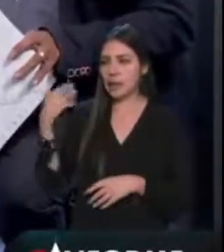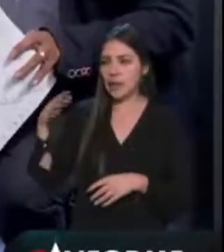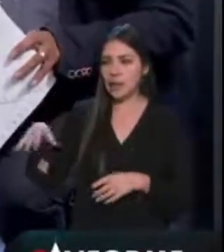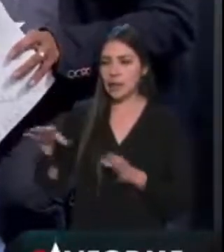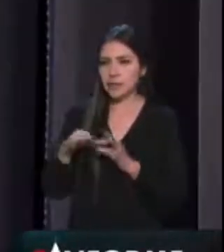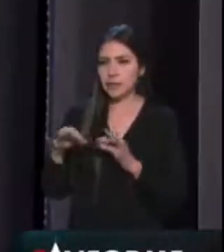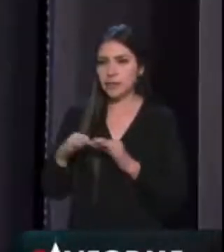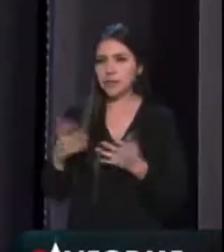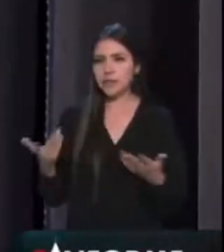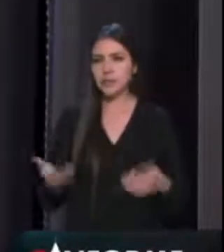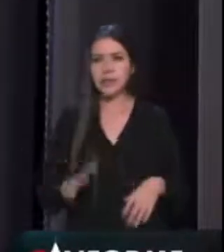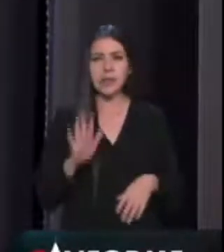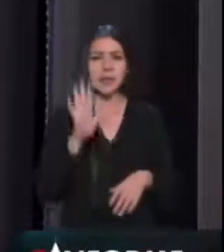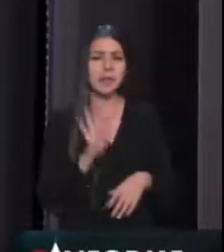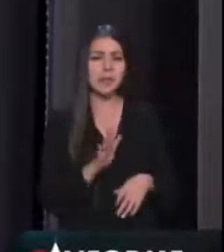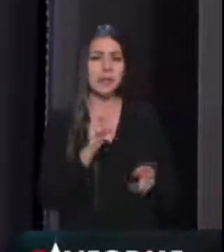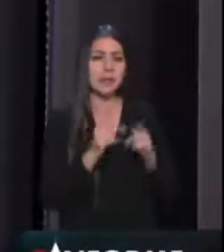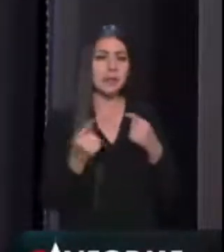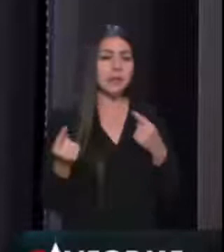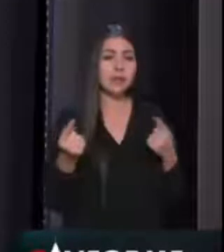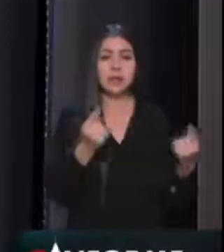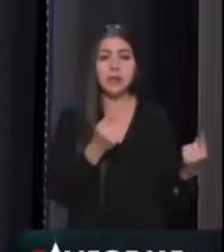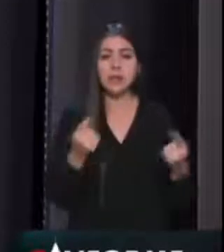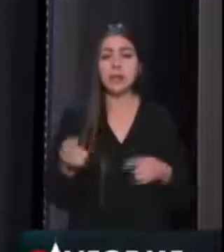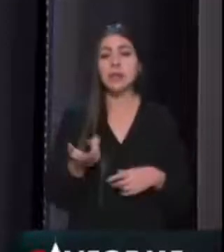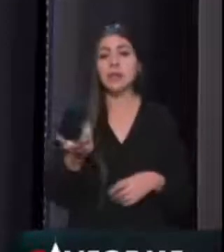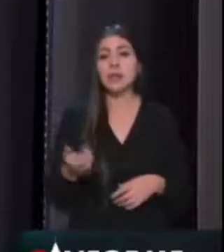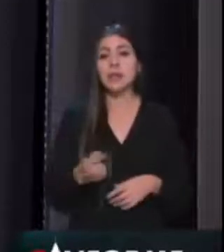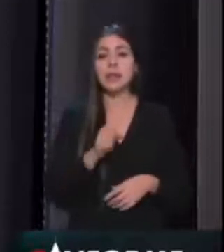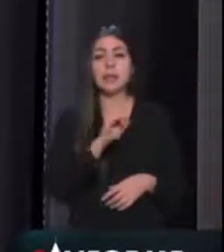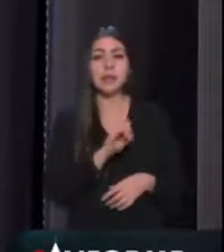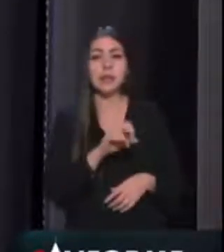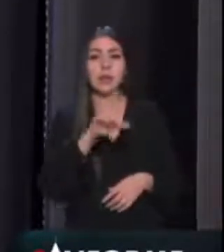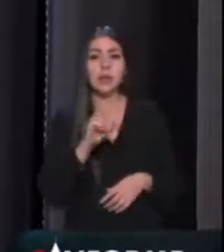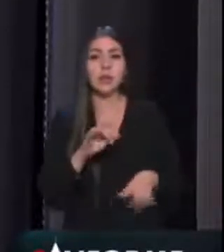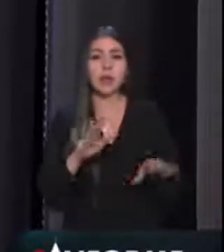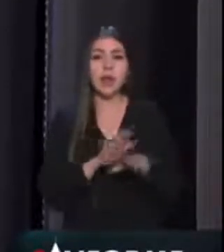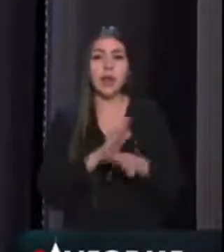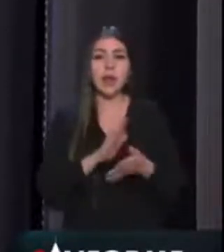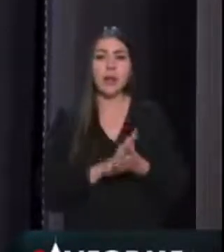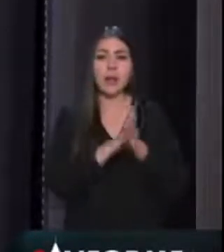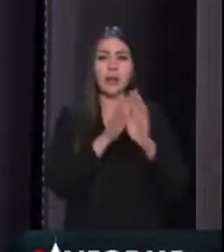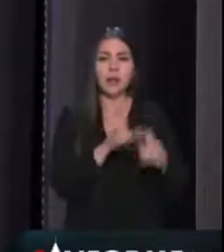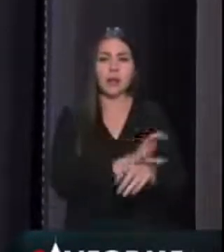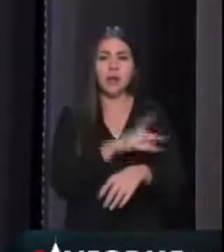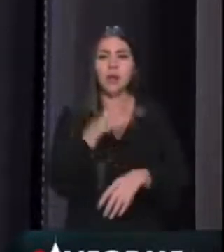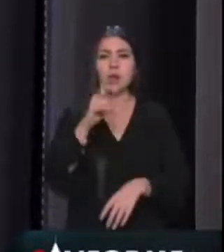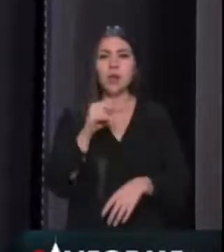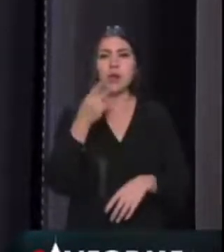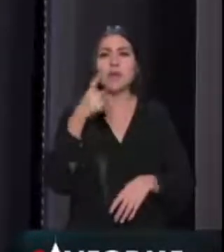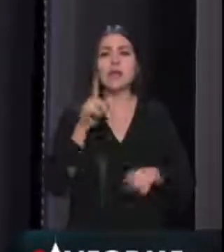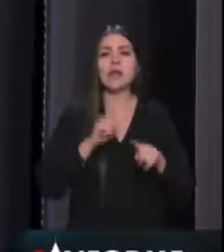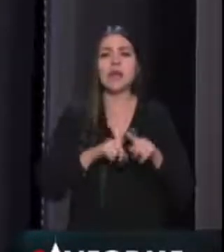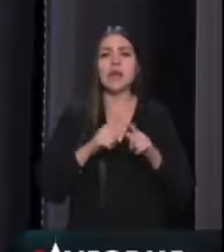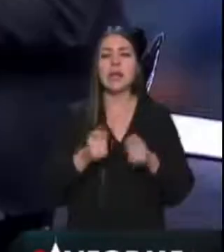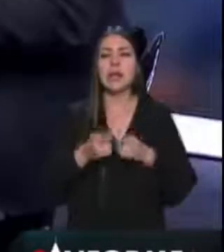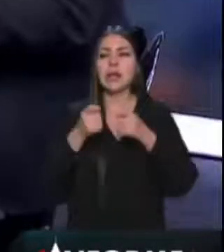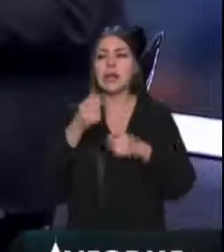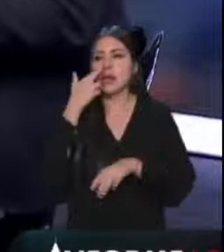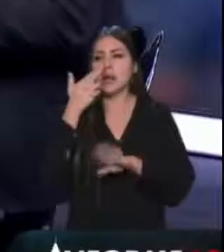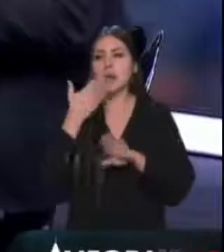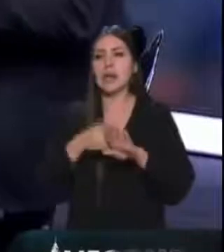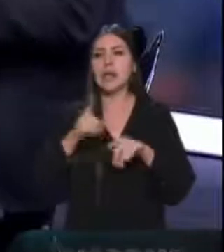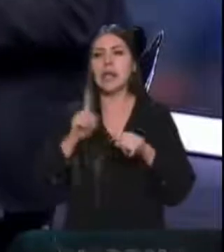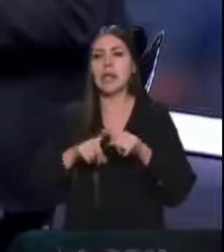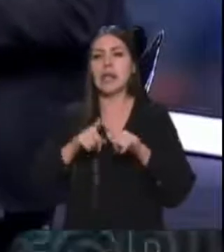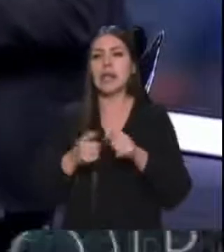la disyuntiva no es si hay una transición energética o no la hay, sino en manos de quién quedaría, dónde